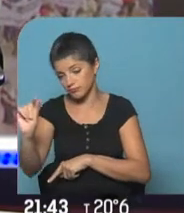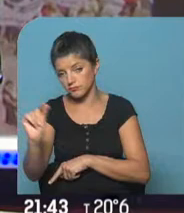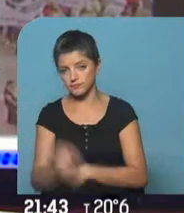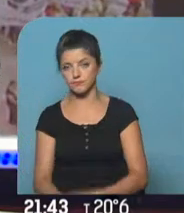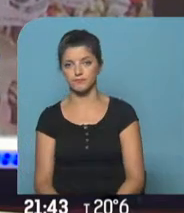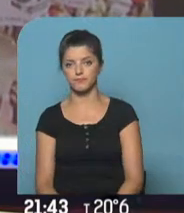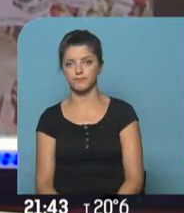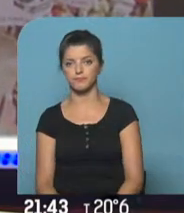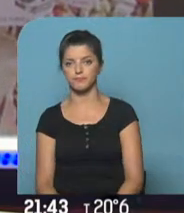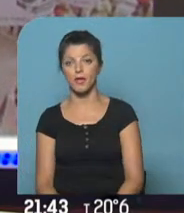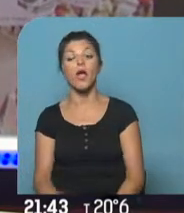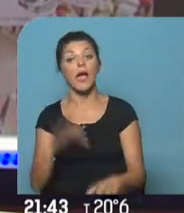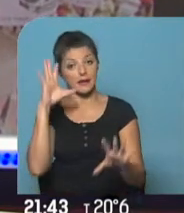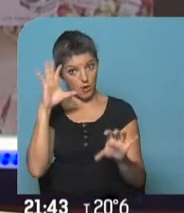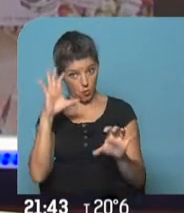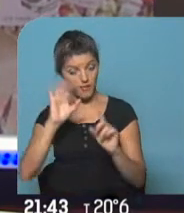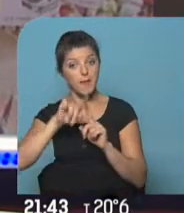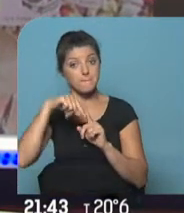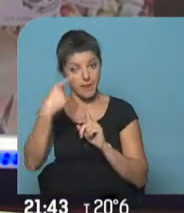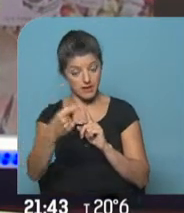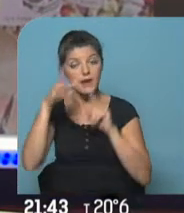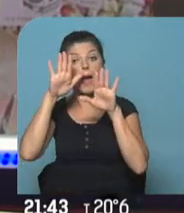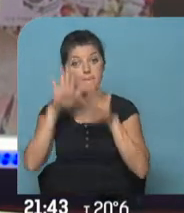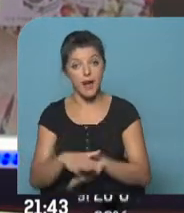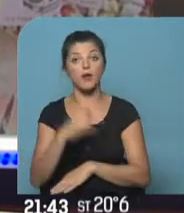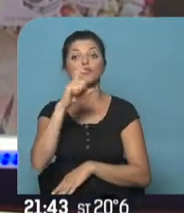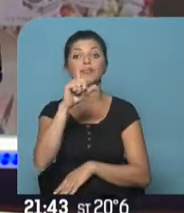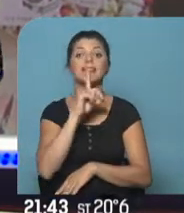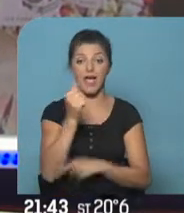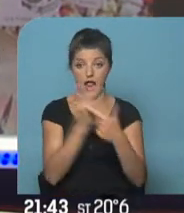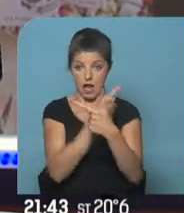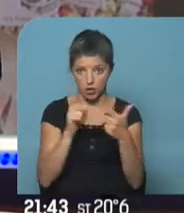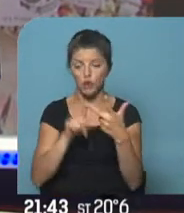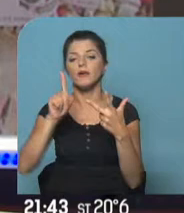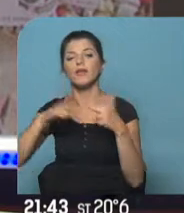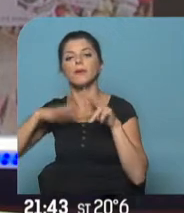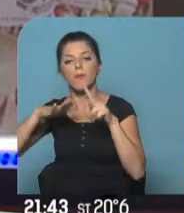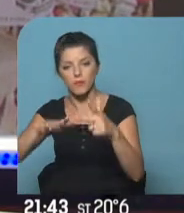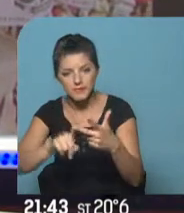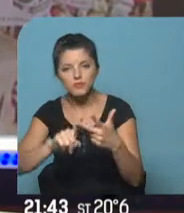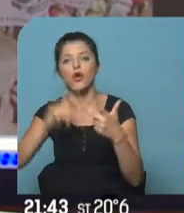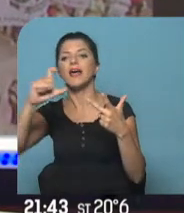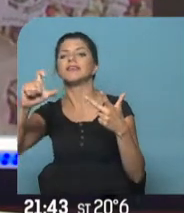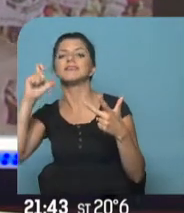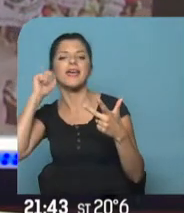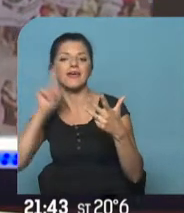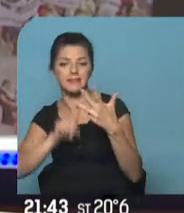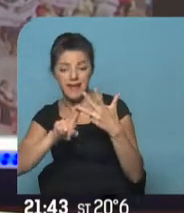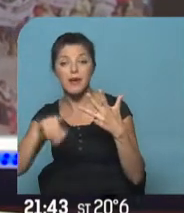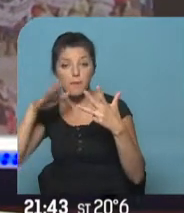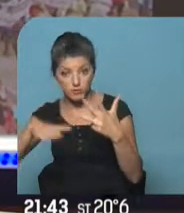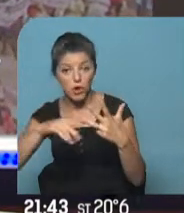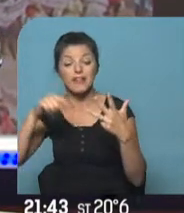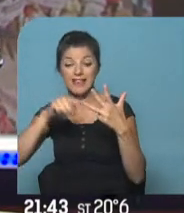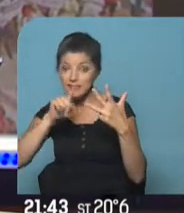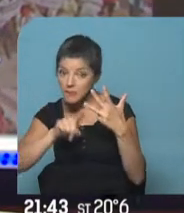Bien, recordamos, para mañana entonces hay convocado paro por las dos CTA, movilización de la CTA, movilización de la CGT, que convoca paro nacional para el viernes. Pero